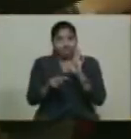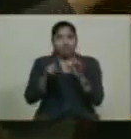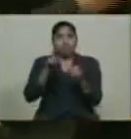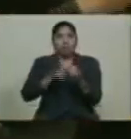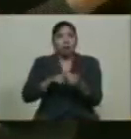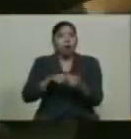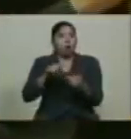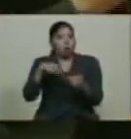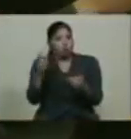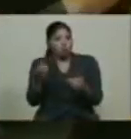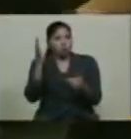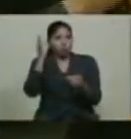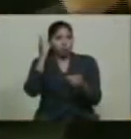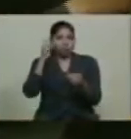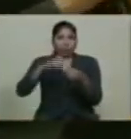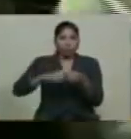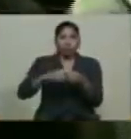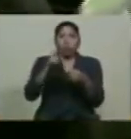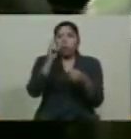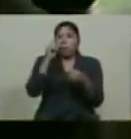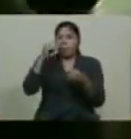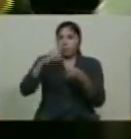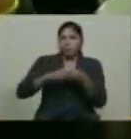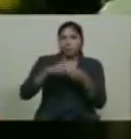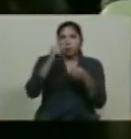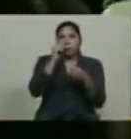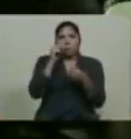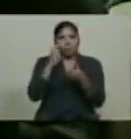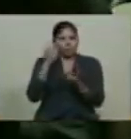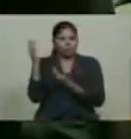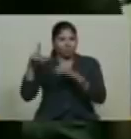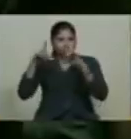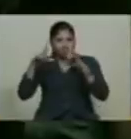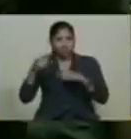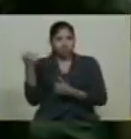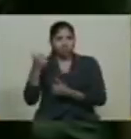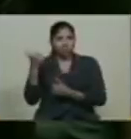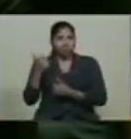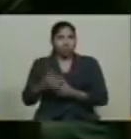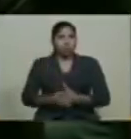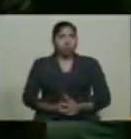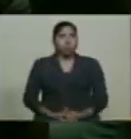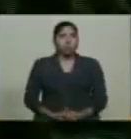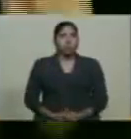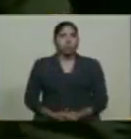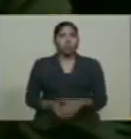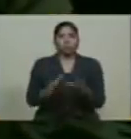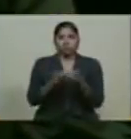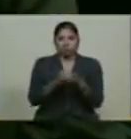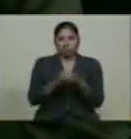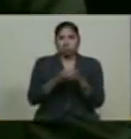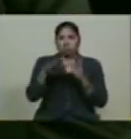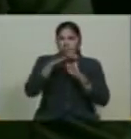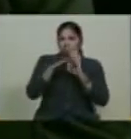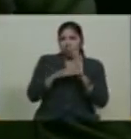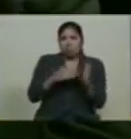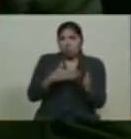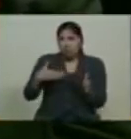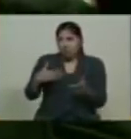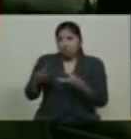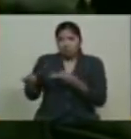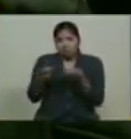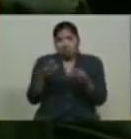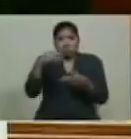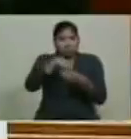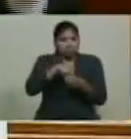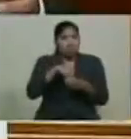Requena, Marco Sosa, Oscar Alvarado, Marelis Pérez Marcano, Gerardo Márquez y todo aquel que se quiere incorporar.